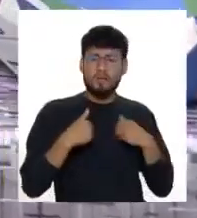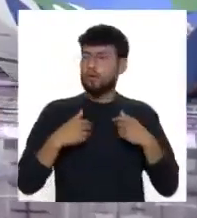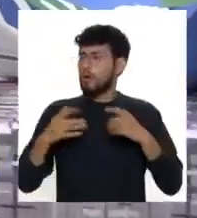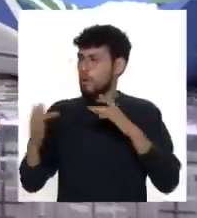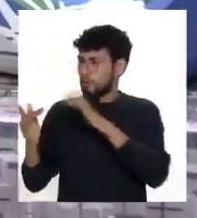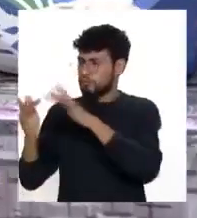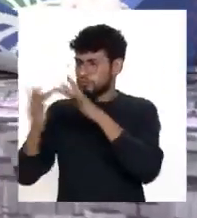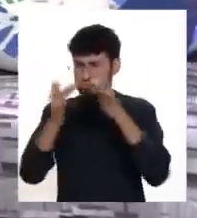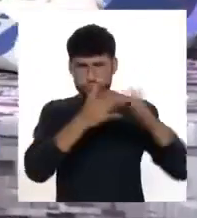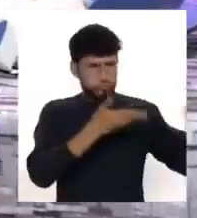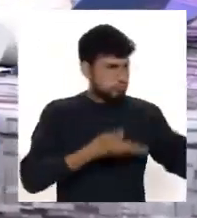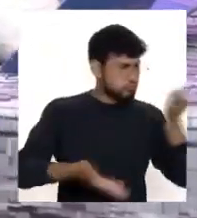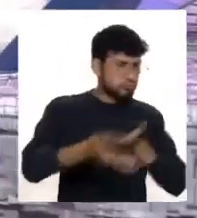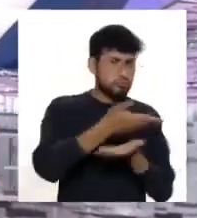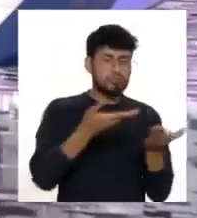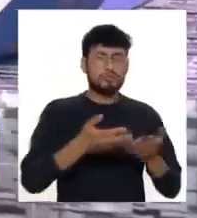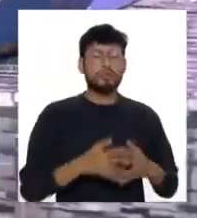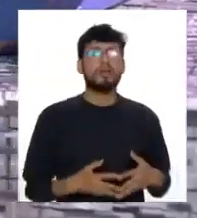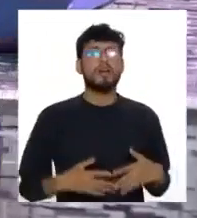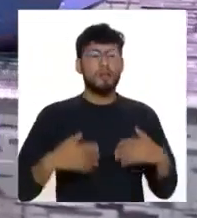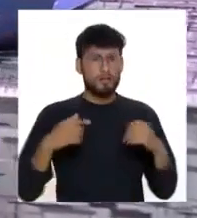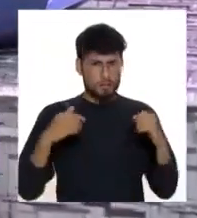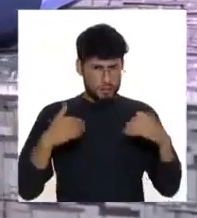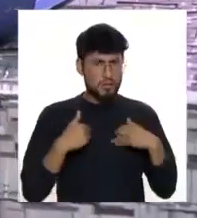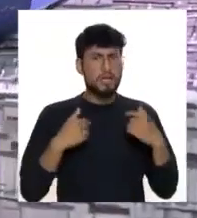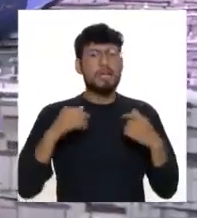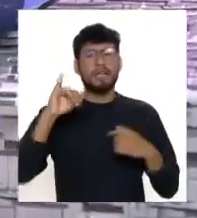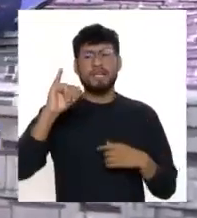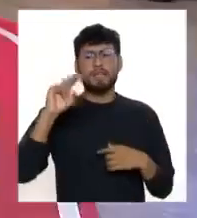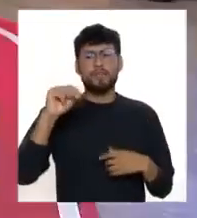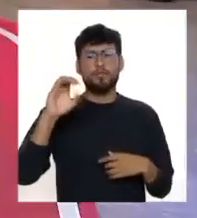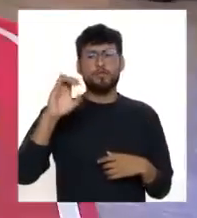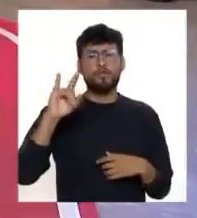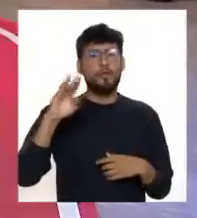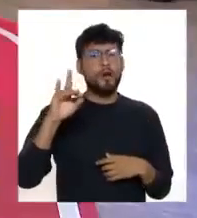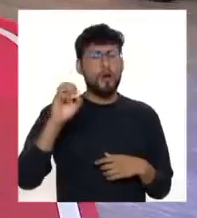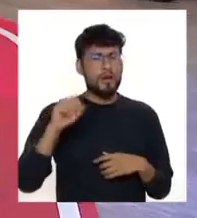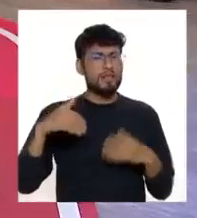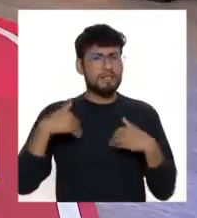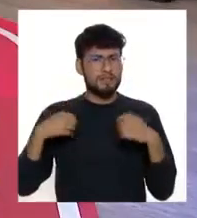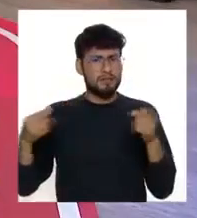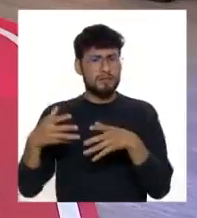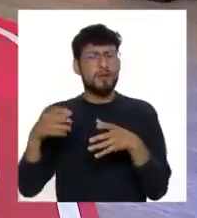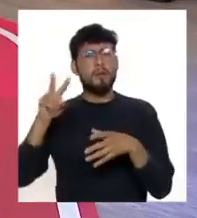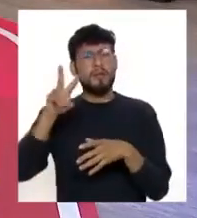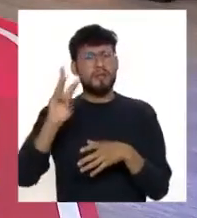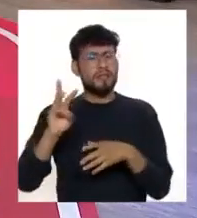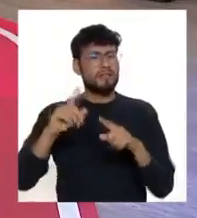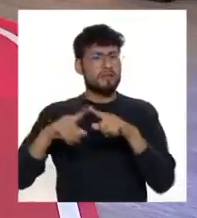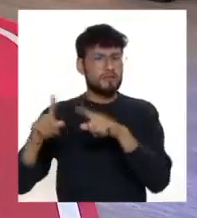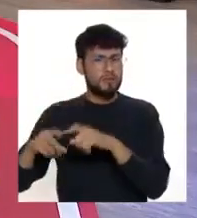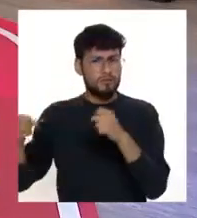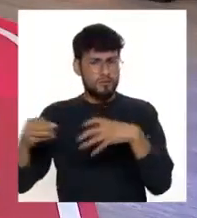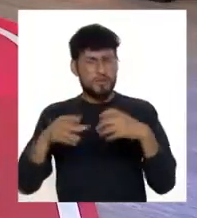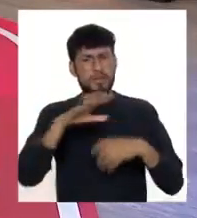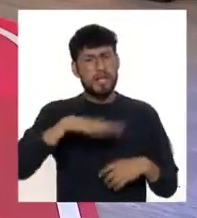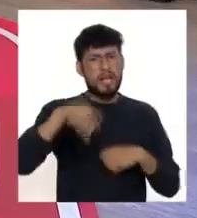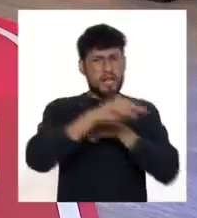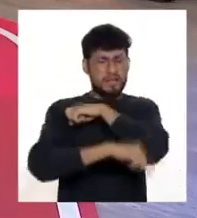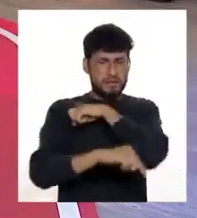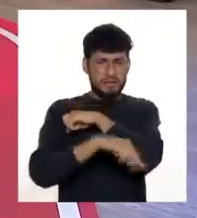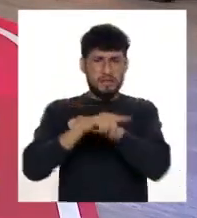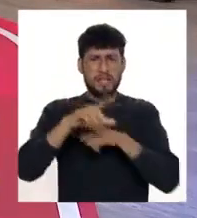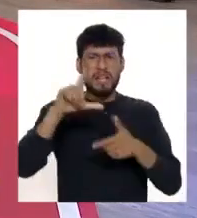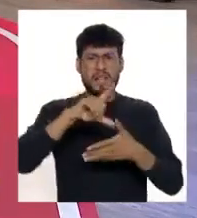de emprendimiento es decir hemos financiado incubadoras por ejemplo tenemos 26 incubadoras a nivel nacional en regiones y aquí en